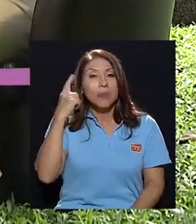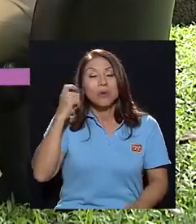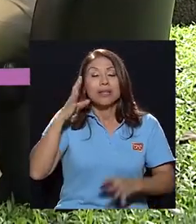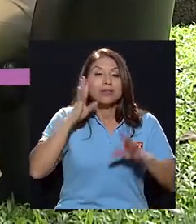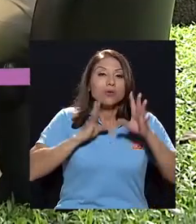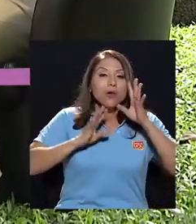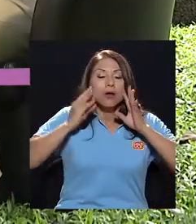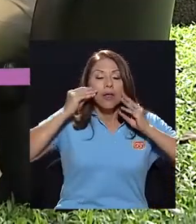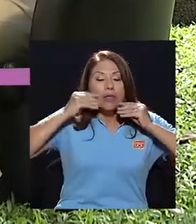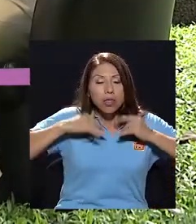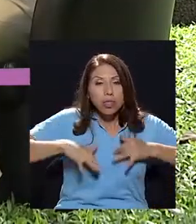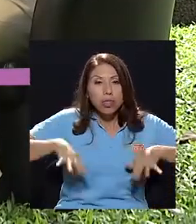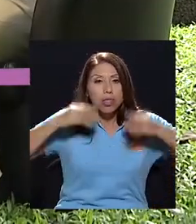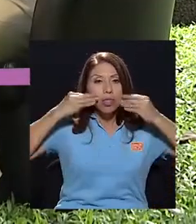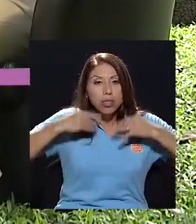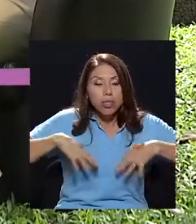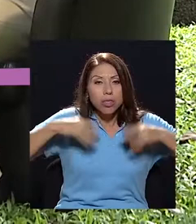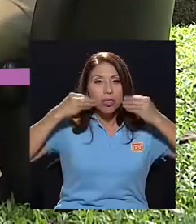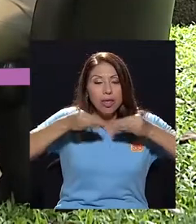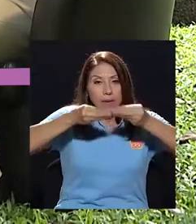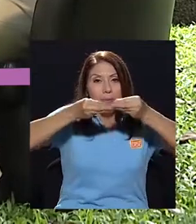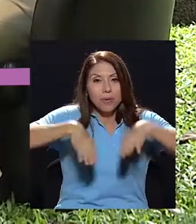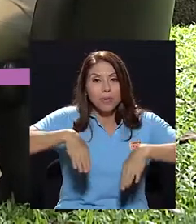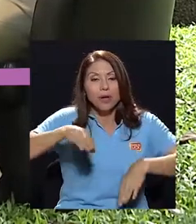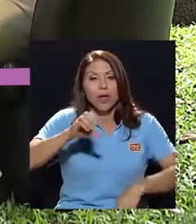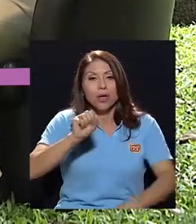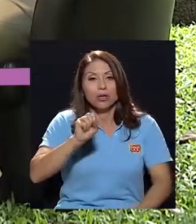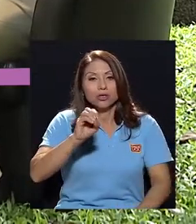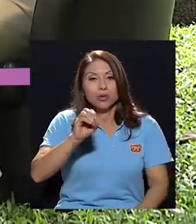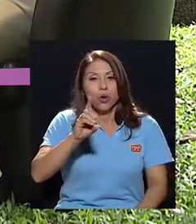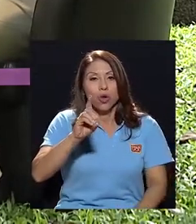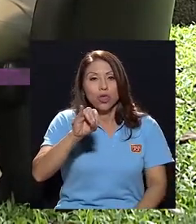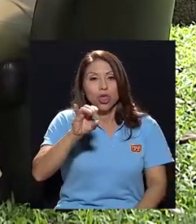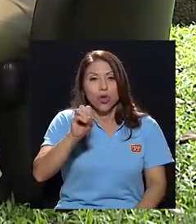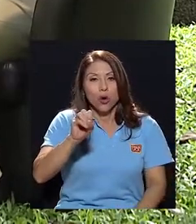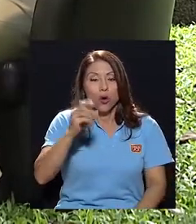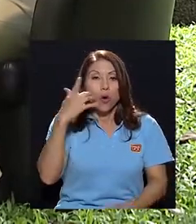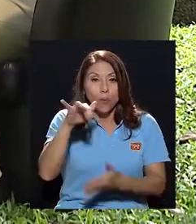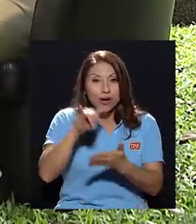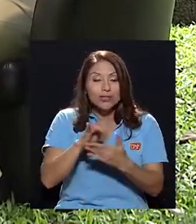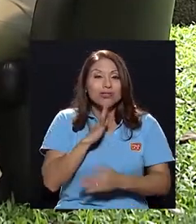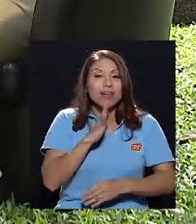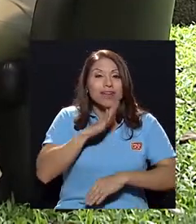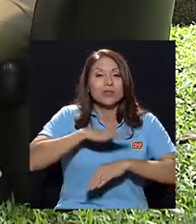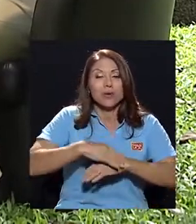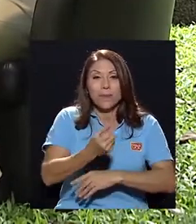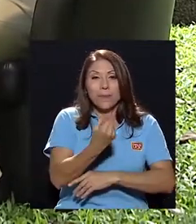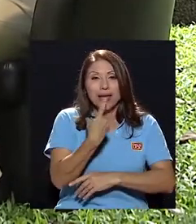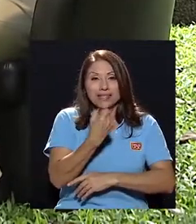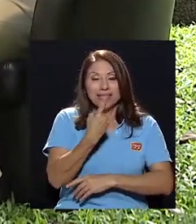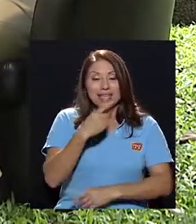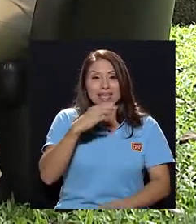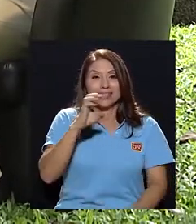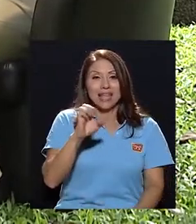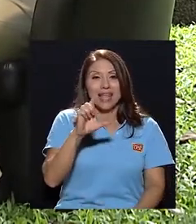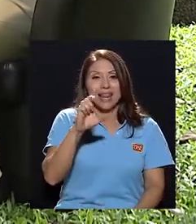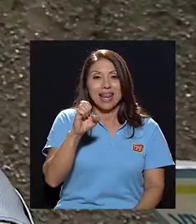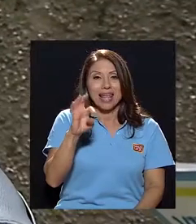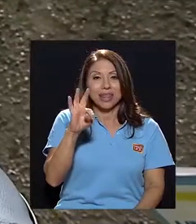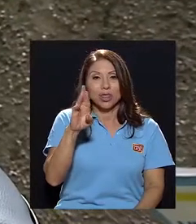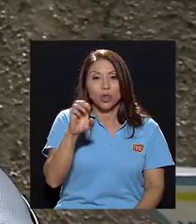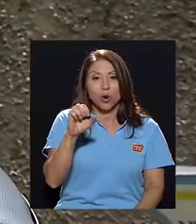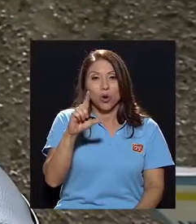principal electrolito que uno busca reponer durante el ejercicio, ¿verdad? Entonces, por eso se habla de las pastillas de electrolitos que tienen principalmente